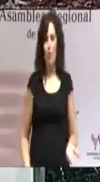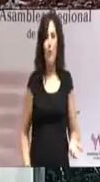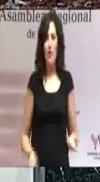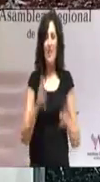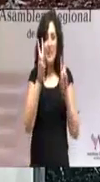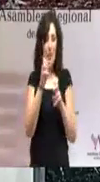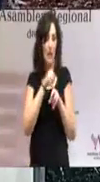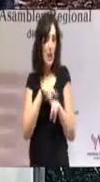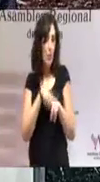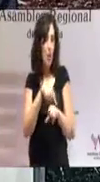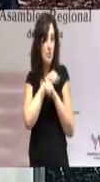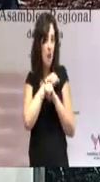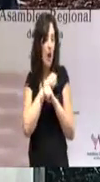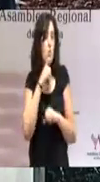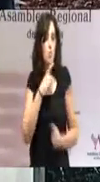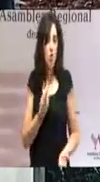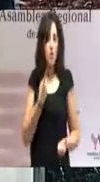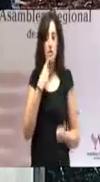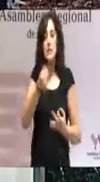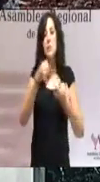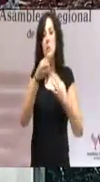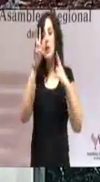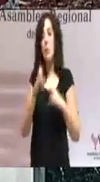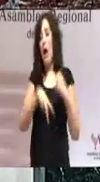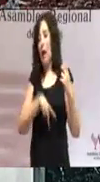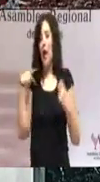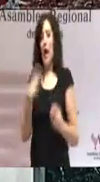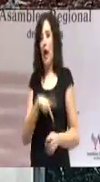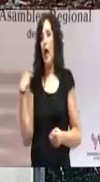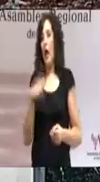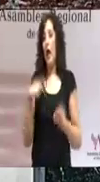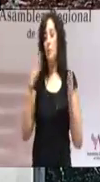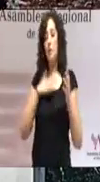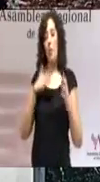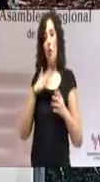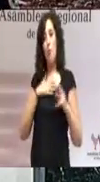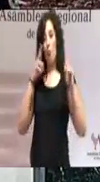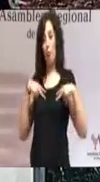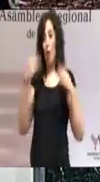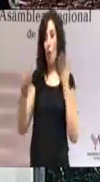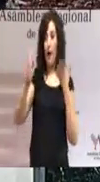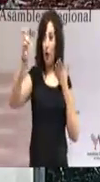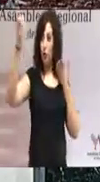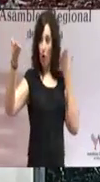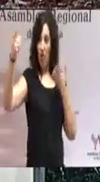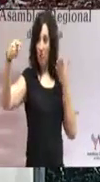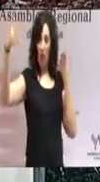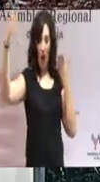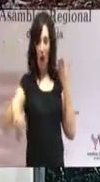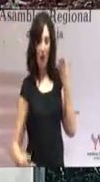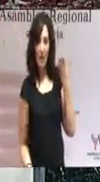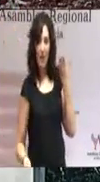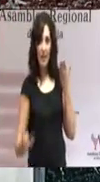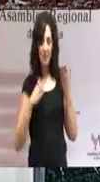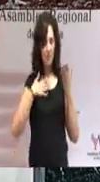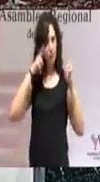espera? O sea, usted siempre utiliza valores absolutos, valores que le comparan solo con nosotros mismos. Y eso es un error,